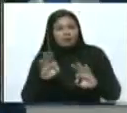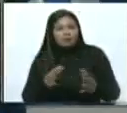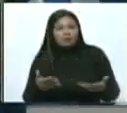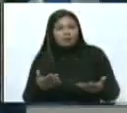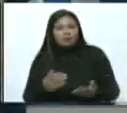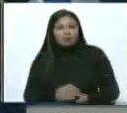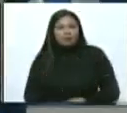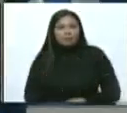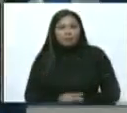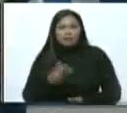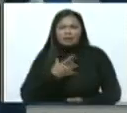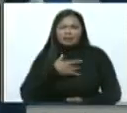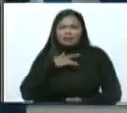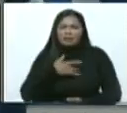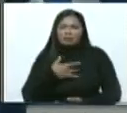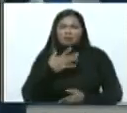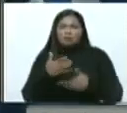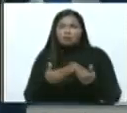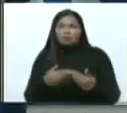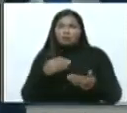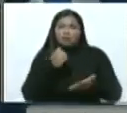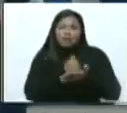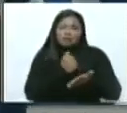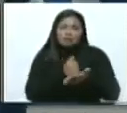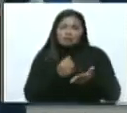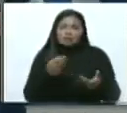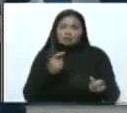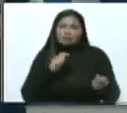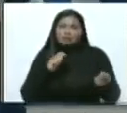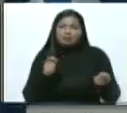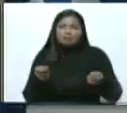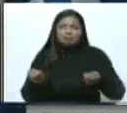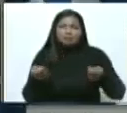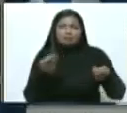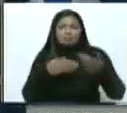Oye, pero qué extraño, entonces ahora los chatarreros lo que transportan son